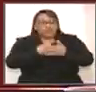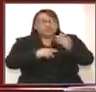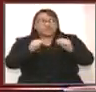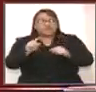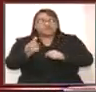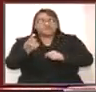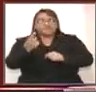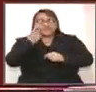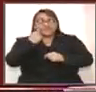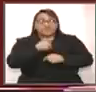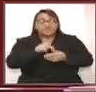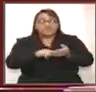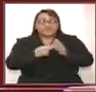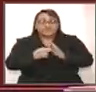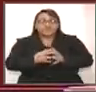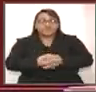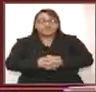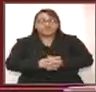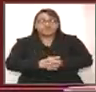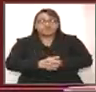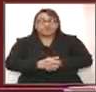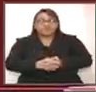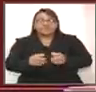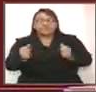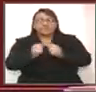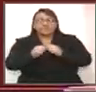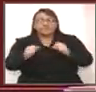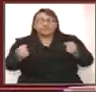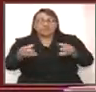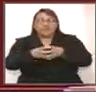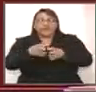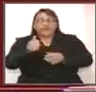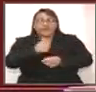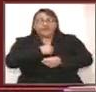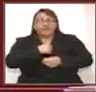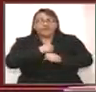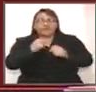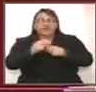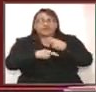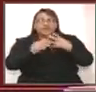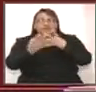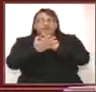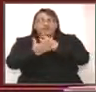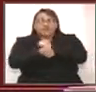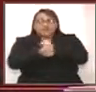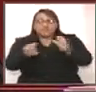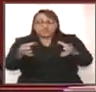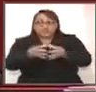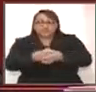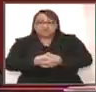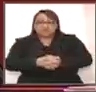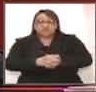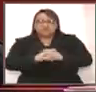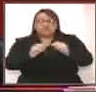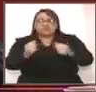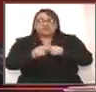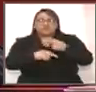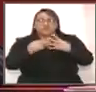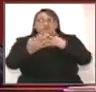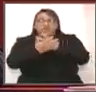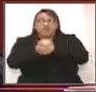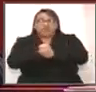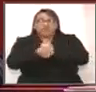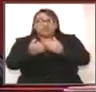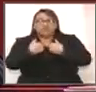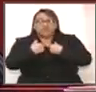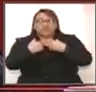el primero de ellos, sin duda, tiene que ver con el sistema, con el propio Sistema Nacional Penitenciario. El Sistema Nacional